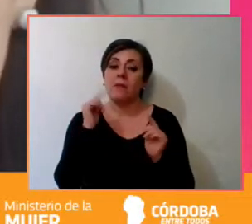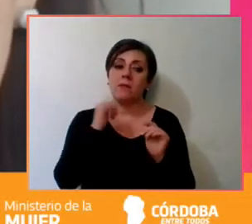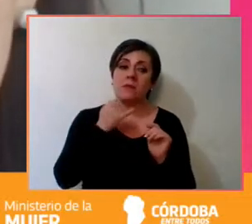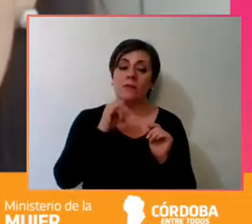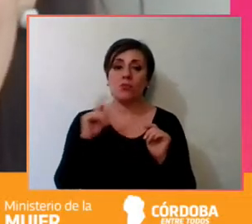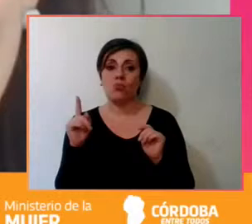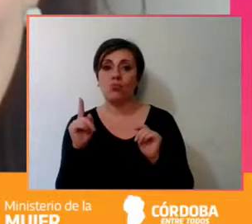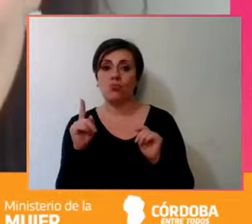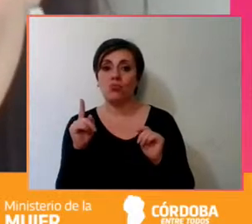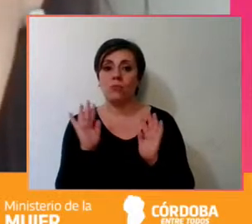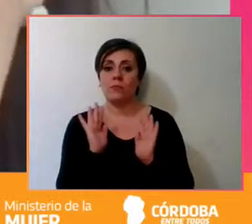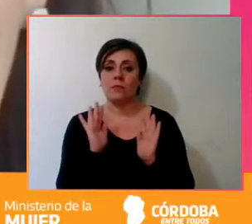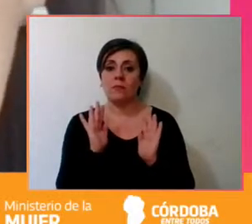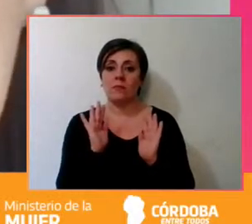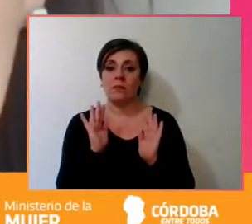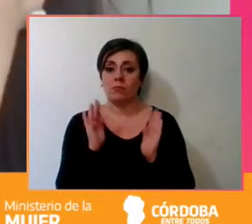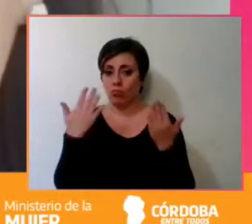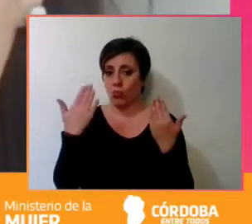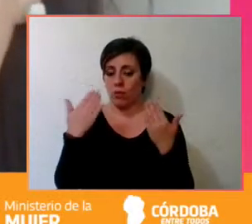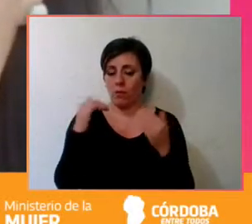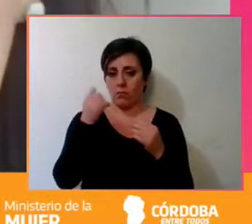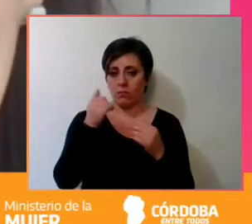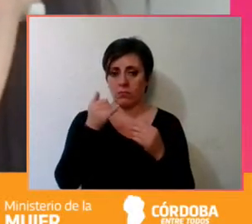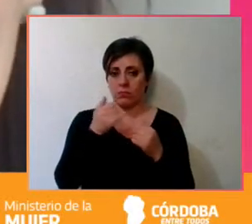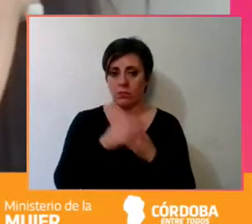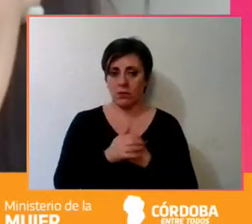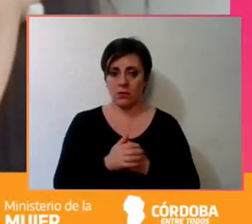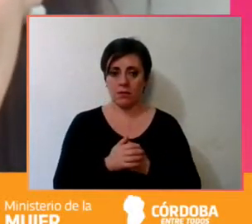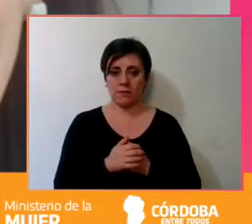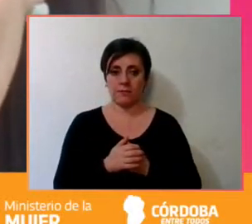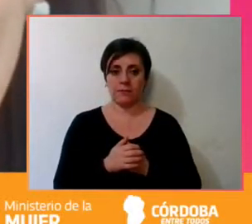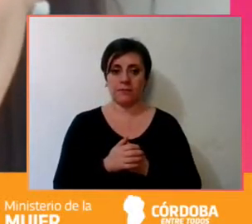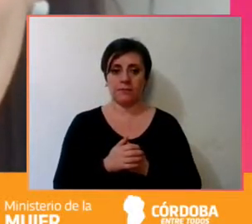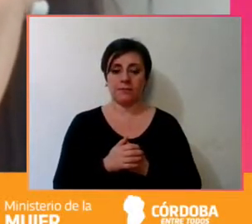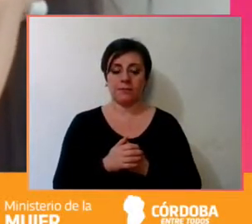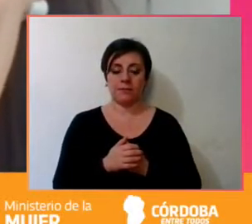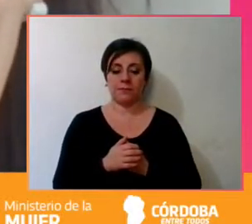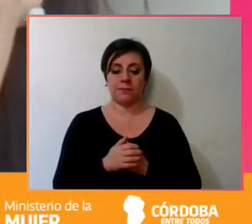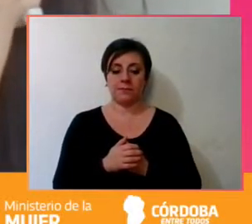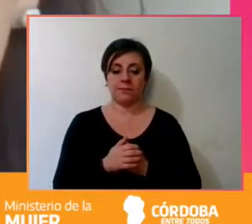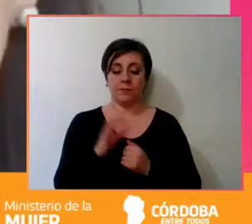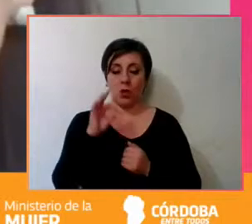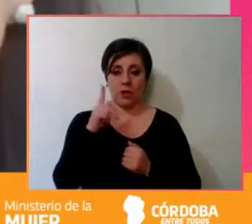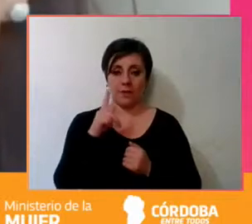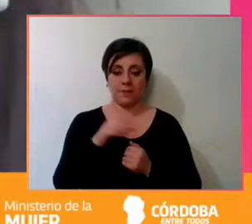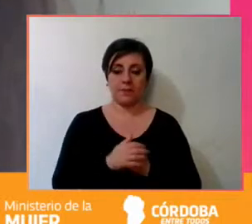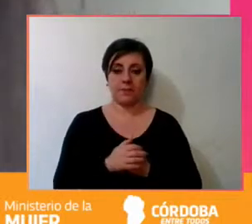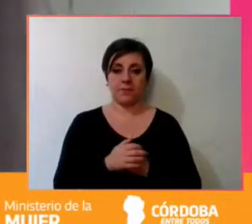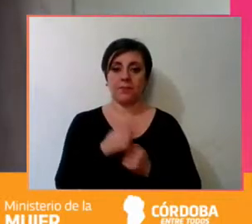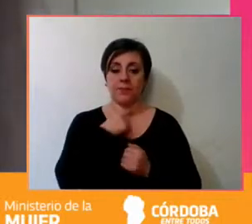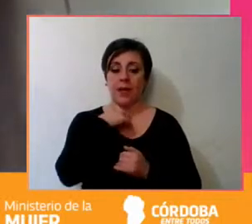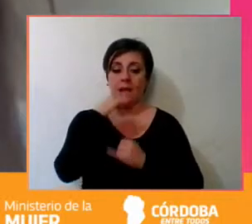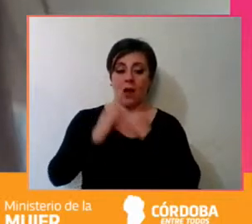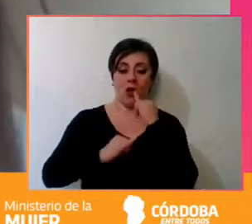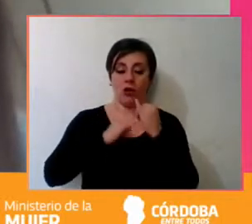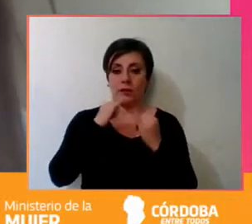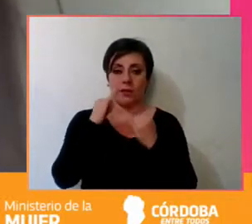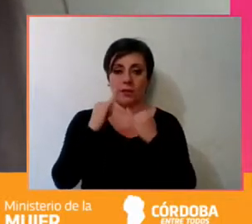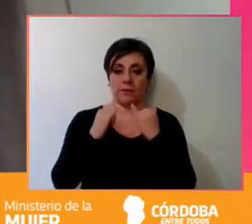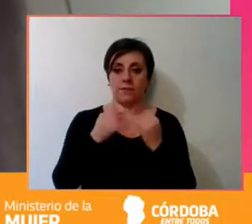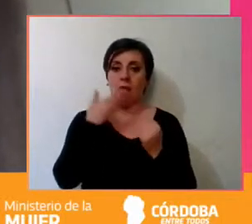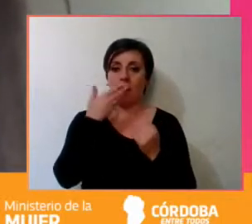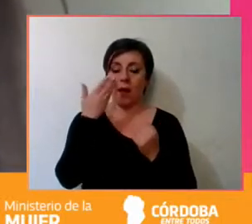que... Sí, Paula, por supuesto que vas a poder compartir. Ok. Yo les quería contar desde dónde les voy a